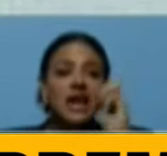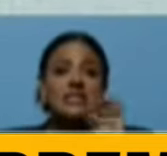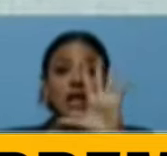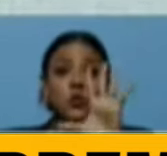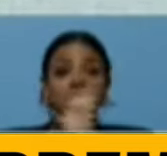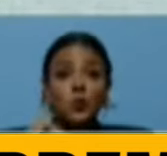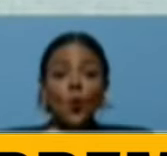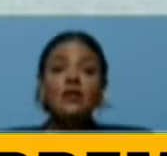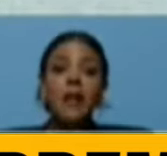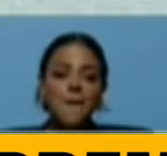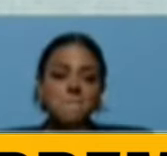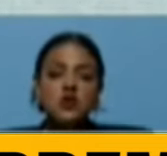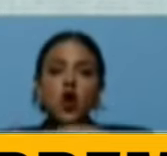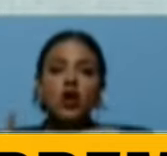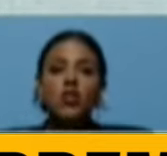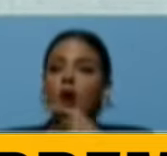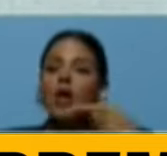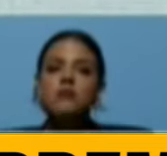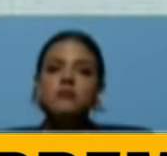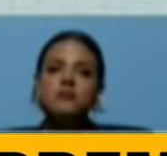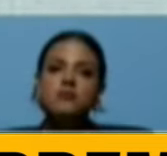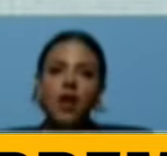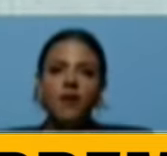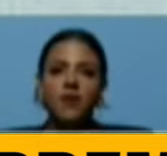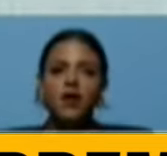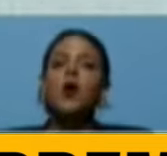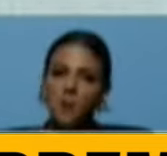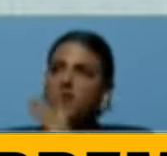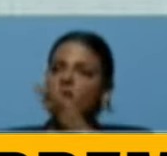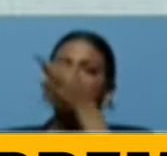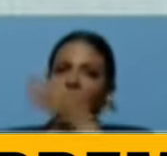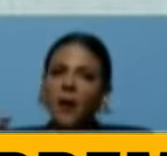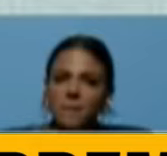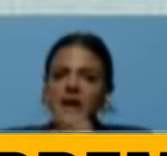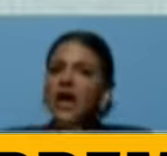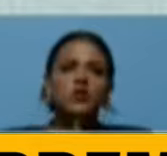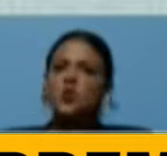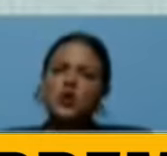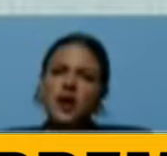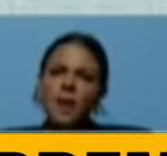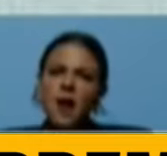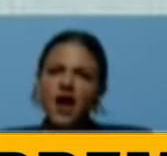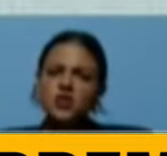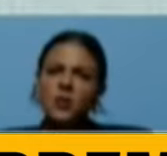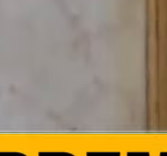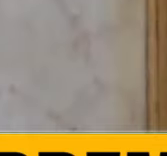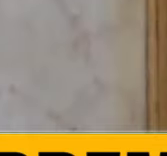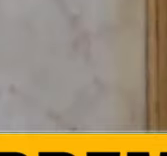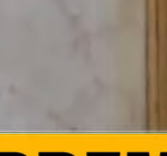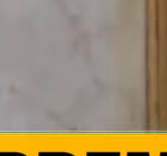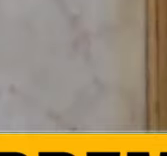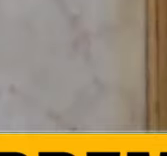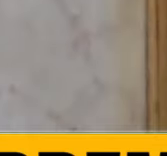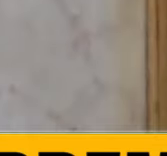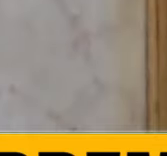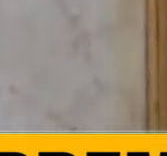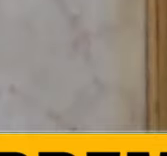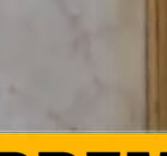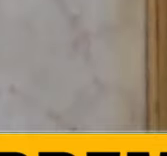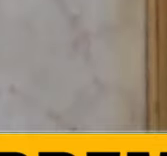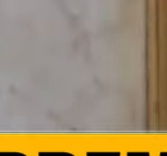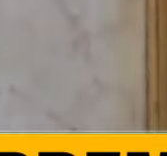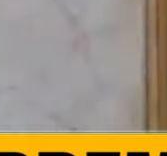dólares nos debe. Trata de explicar cómo nos debe y no quieres pagar, pues. Gracias. Creo que